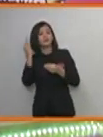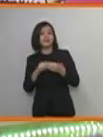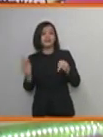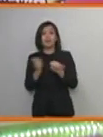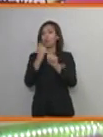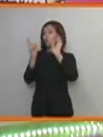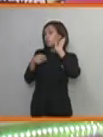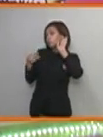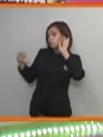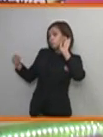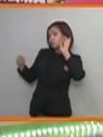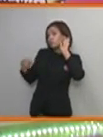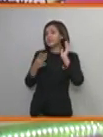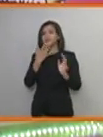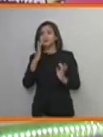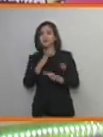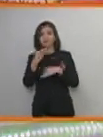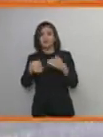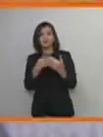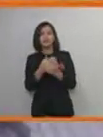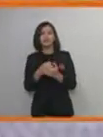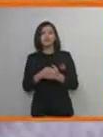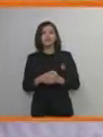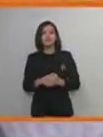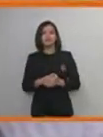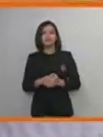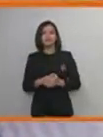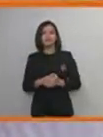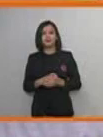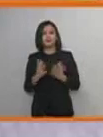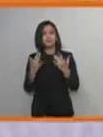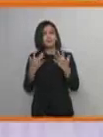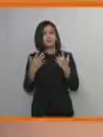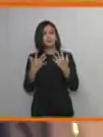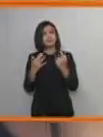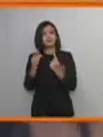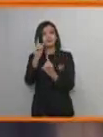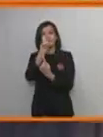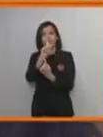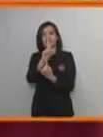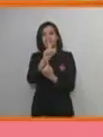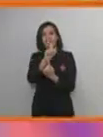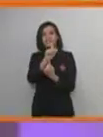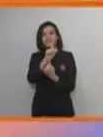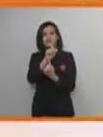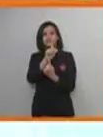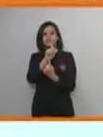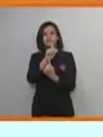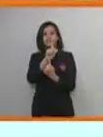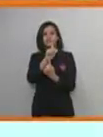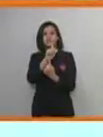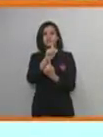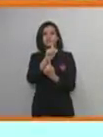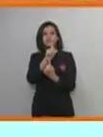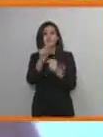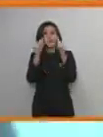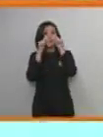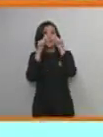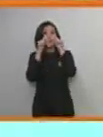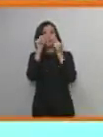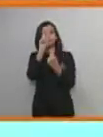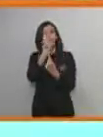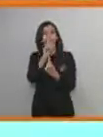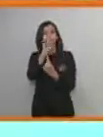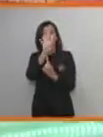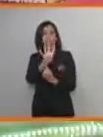diaria. Les deseo mucha suerte, porque su primer dígito, este es el 1. Segundo dígito, atentos porque este es